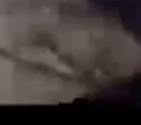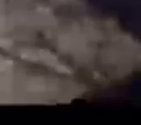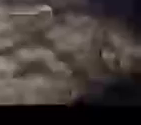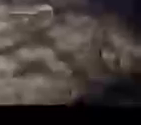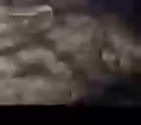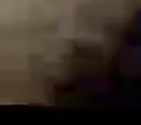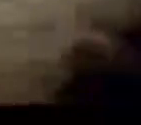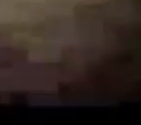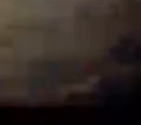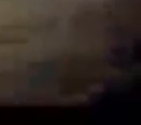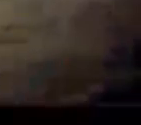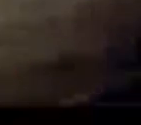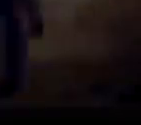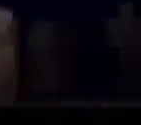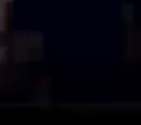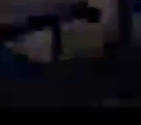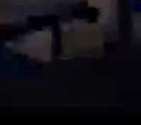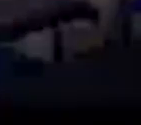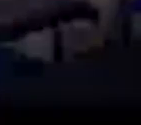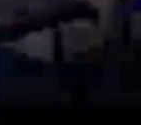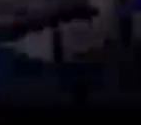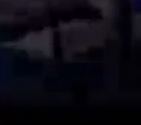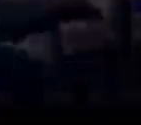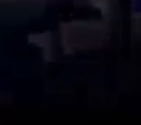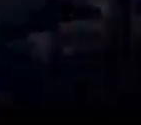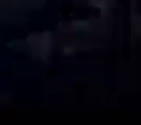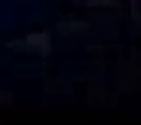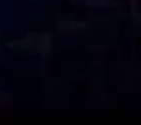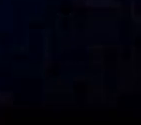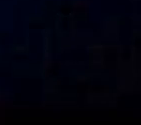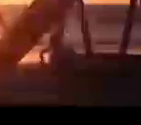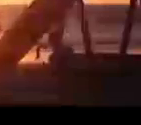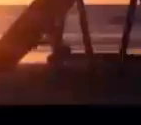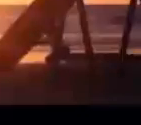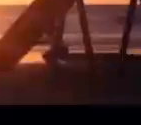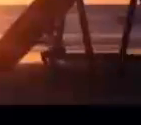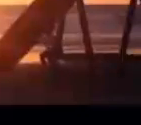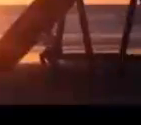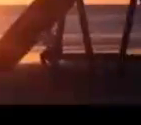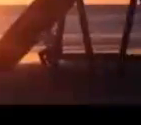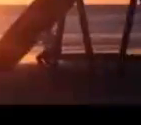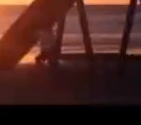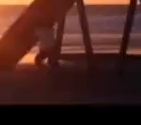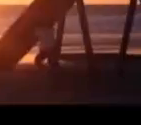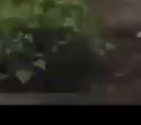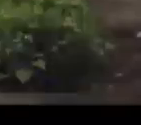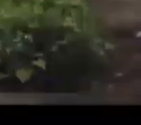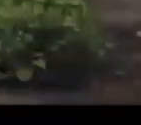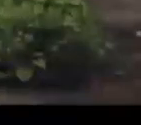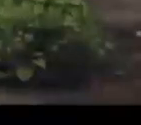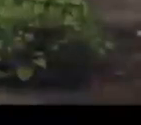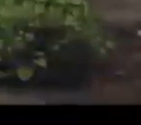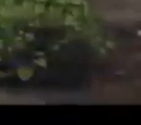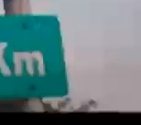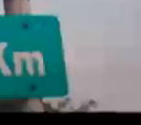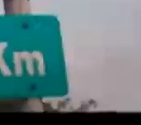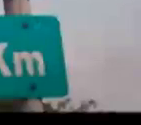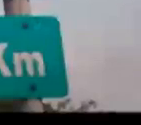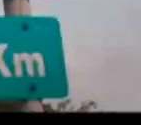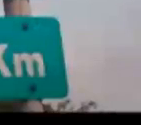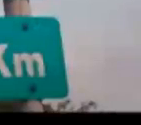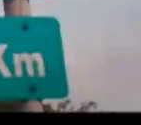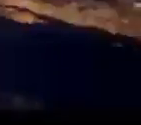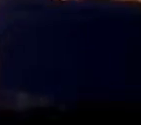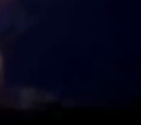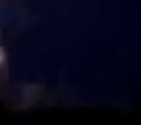continental. En sus casi 20.000 kilómetros cuadrados, Manabí exhibe una variedad de paisajes y suelos, entre llanuras, productoras de